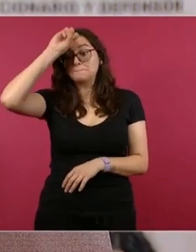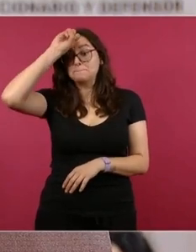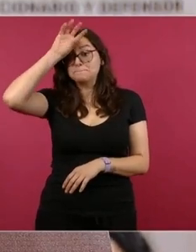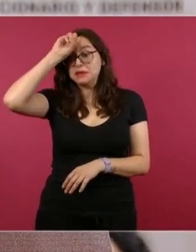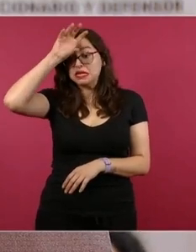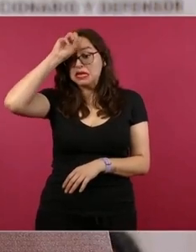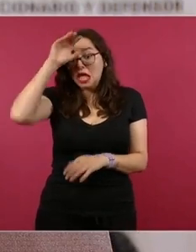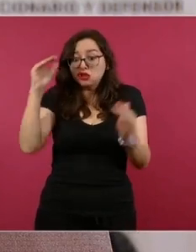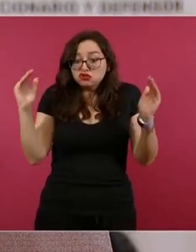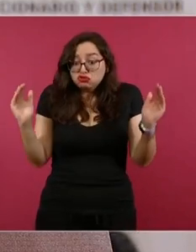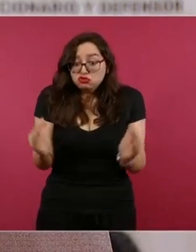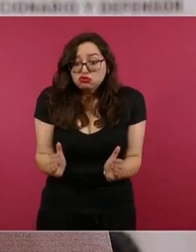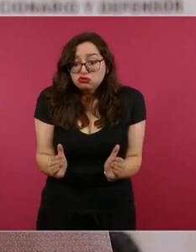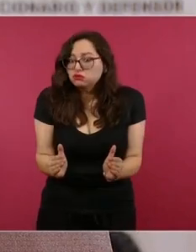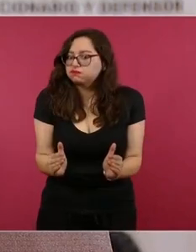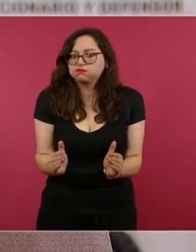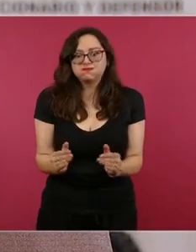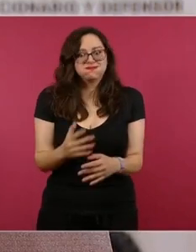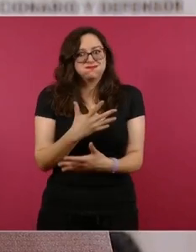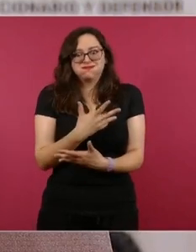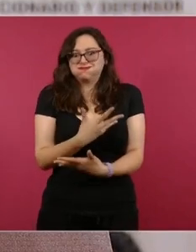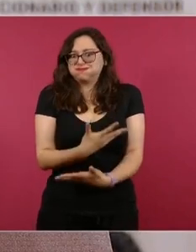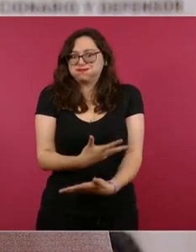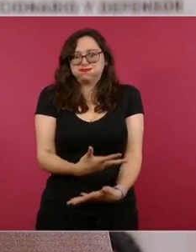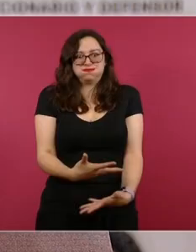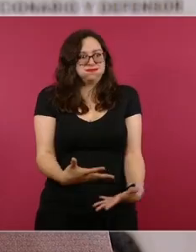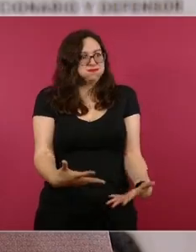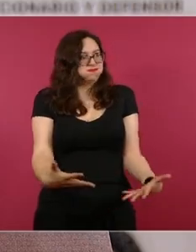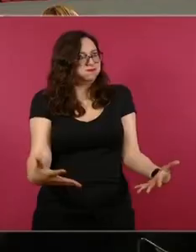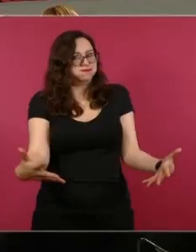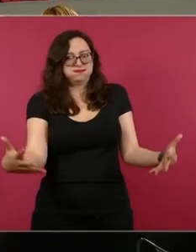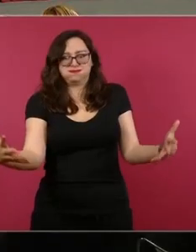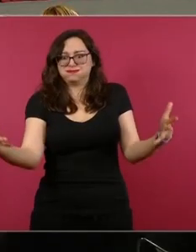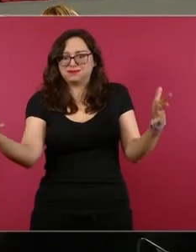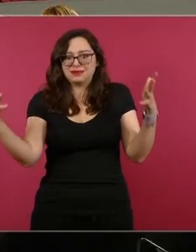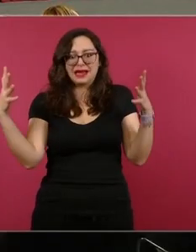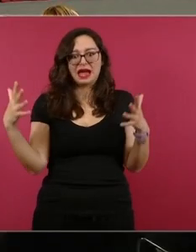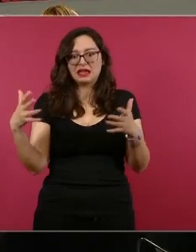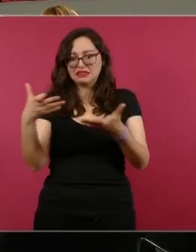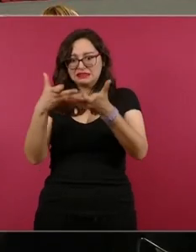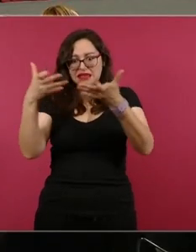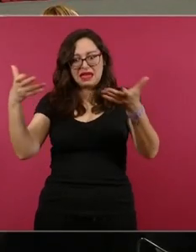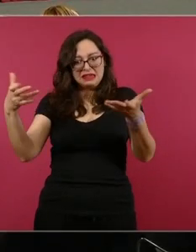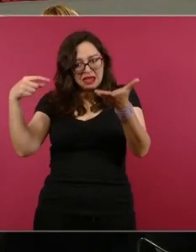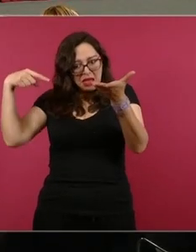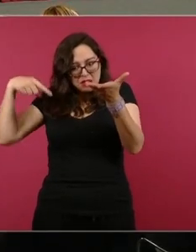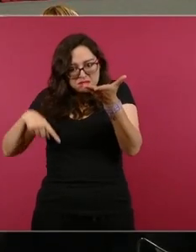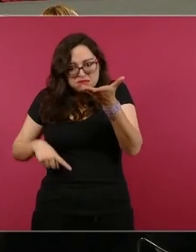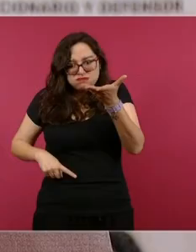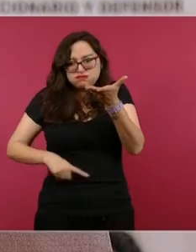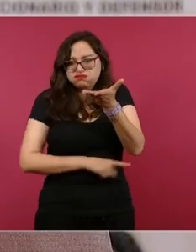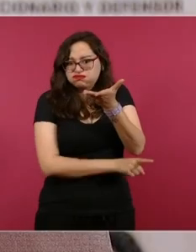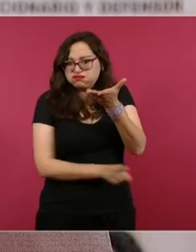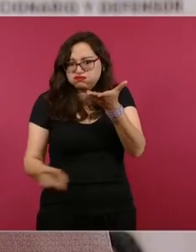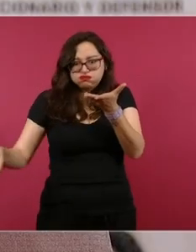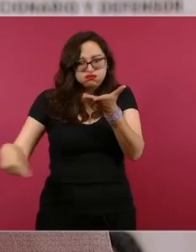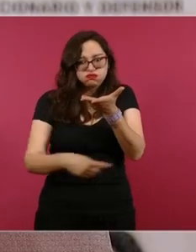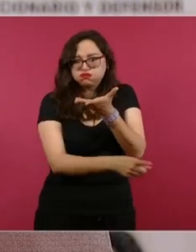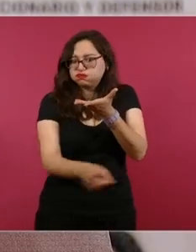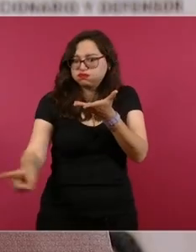estos cuerpos, restos, en ese enjambre de galerías colapsadas,